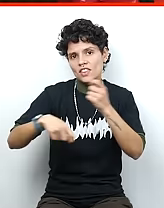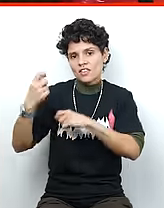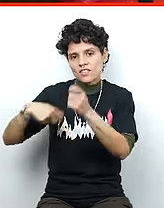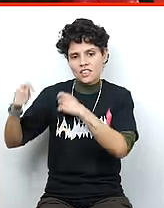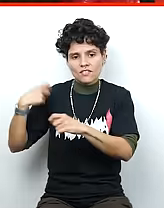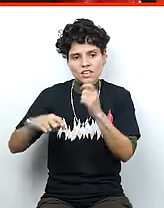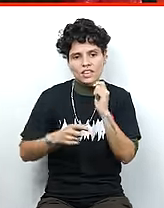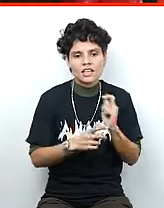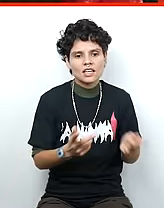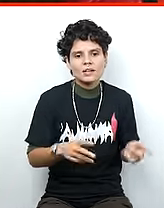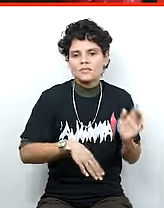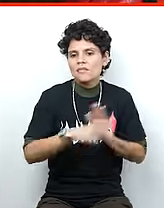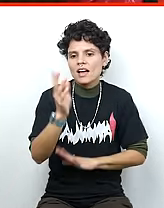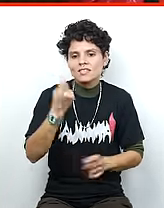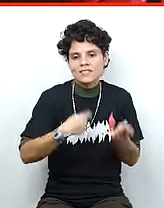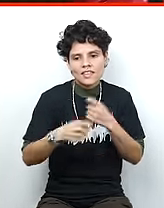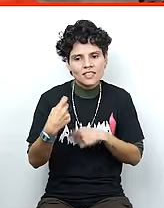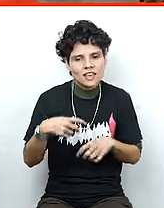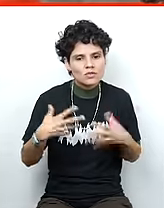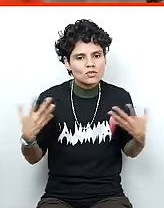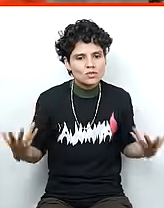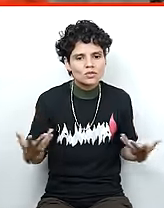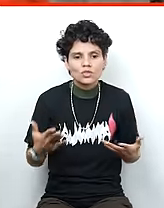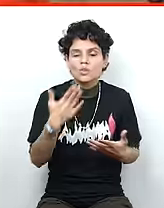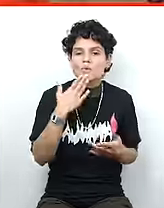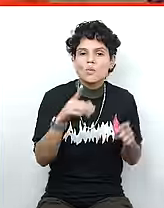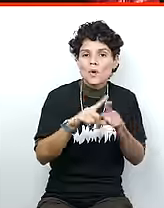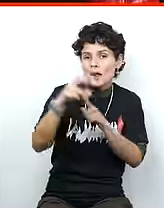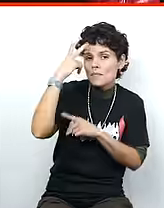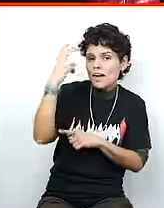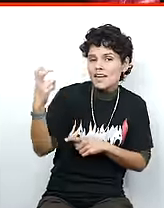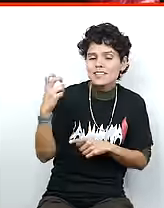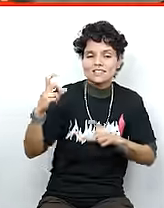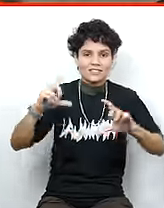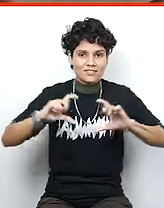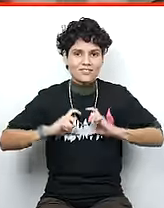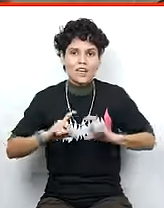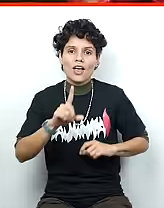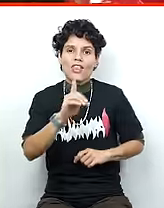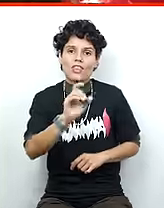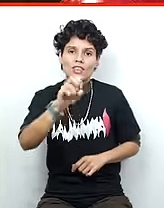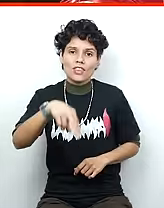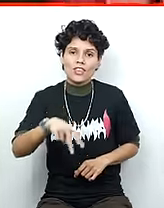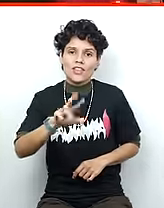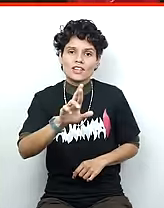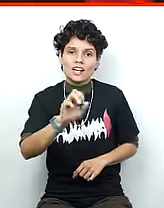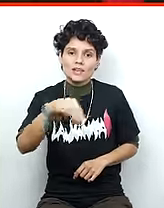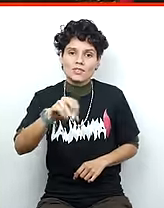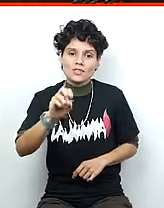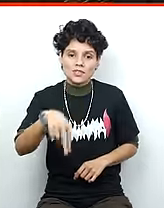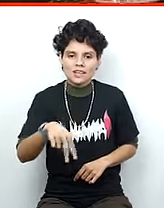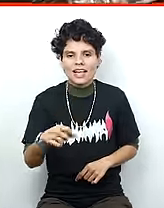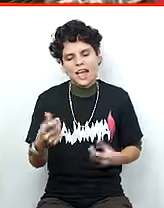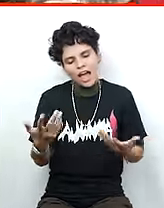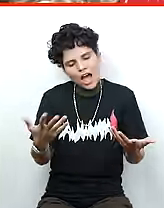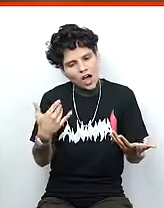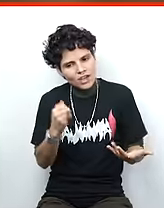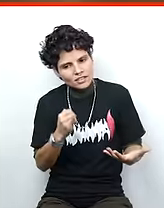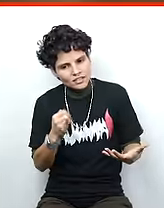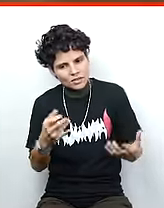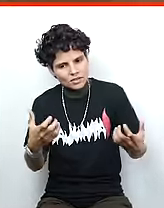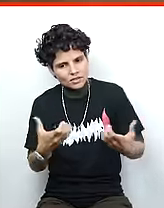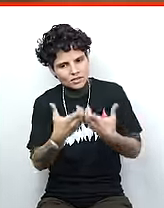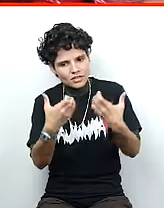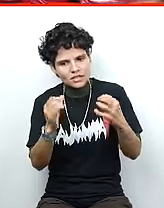Unidos, una de las poleras más vendidas. Como en México la de Don Ramón. Salute. Hermano. Ahora sí, vos. Ahí sí, vos, ya,